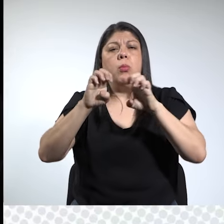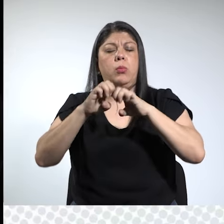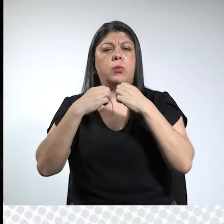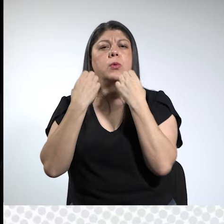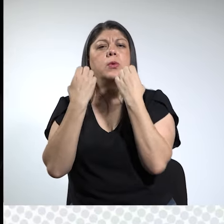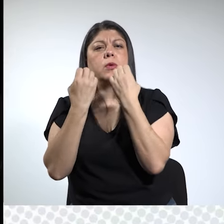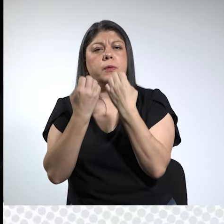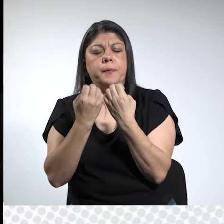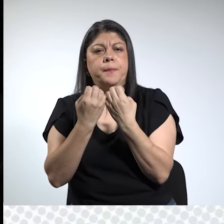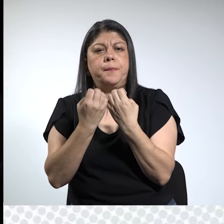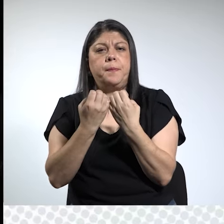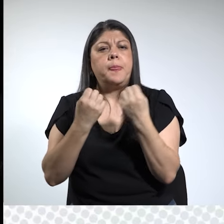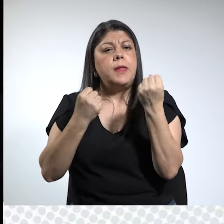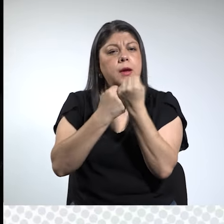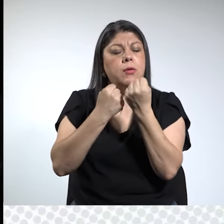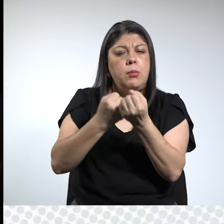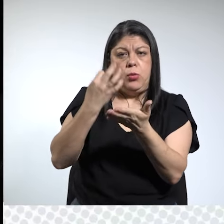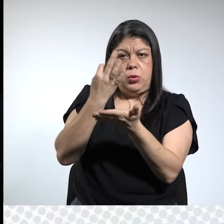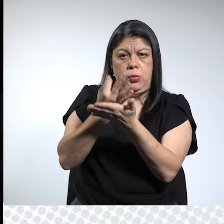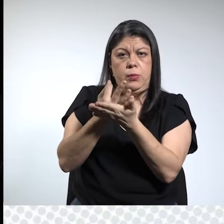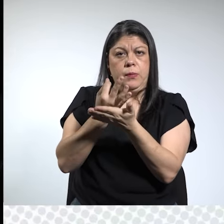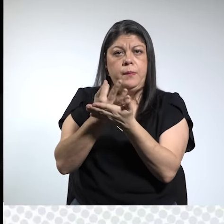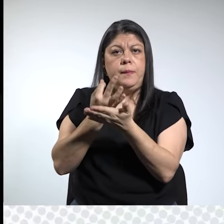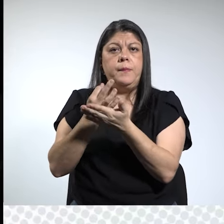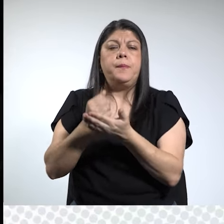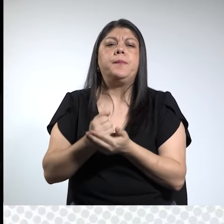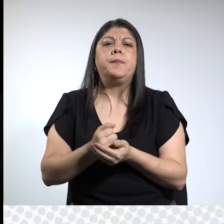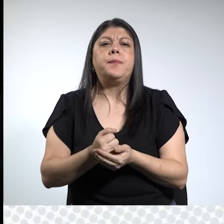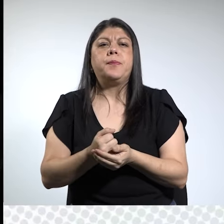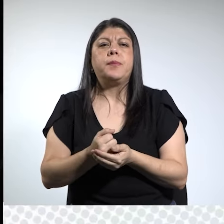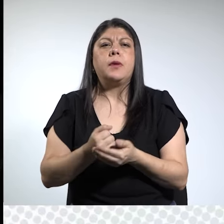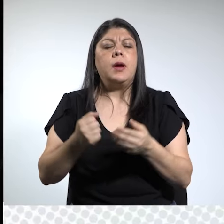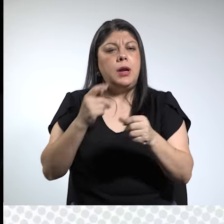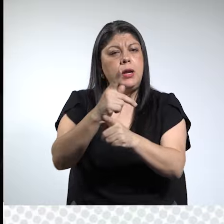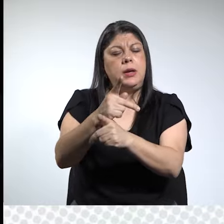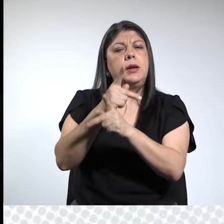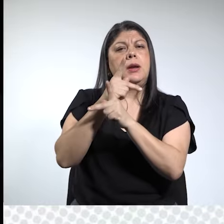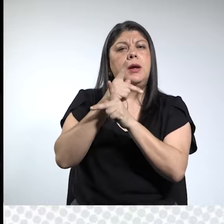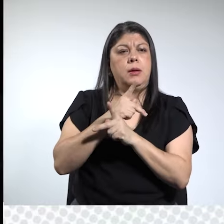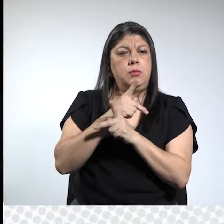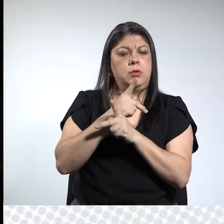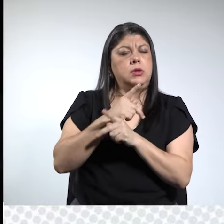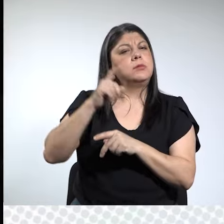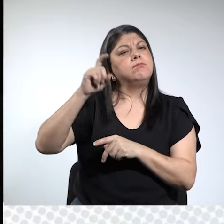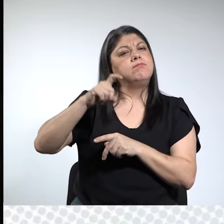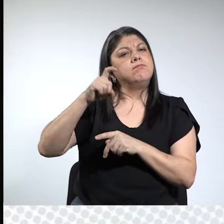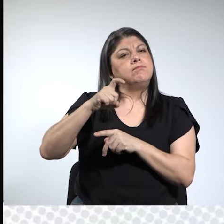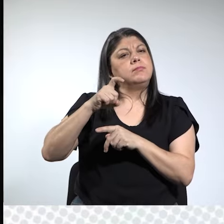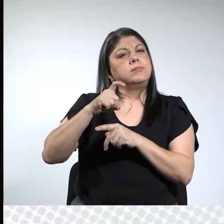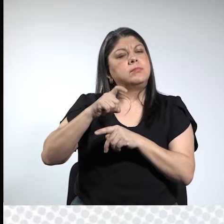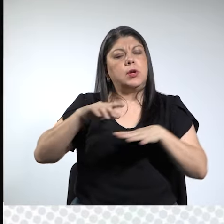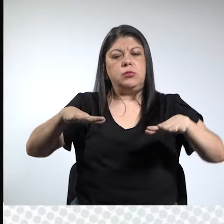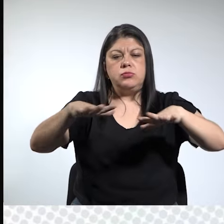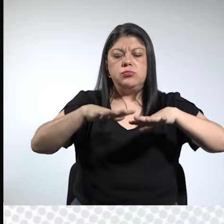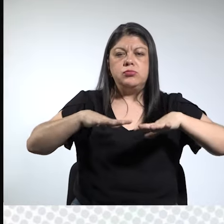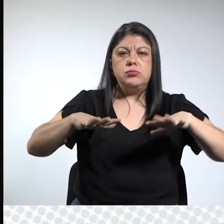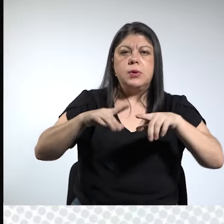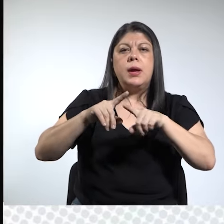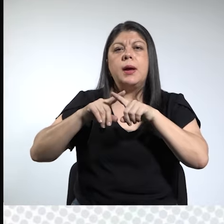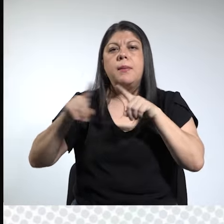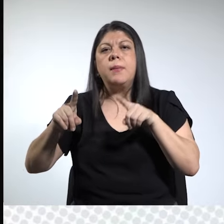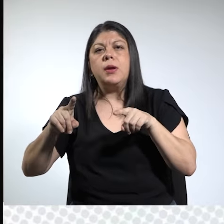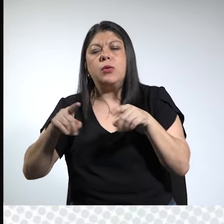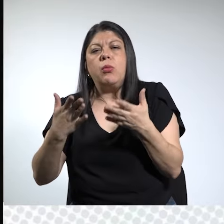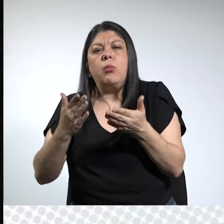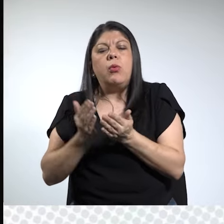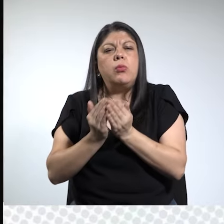equipos, el apoyo financiero, la protección, si es necesaria, a nivel de canon, pero que ese